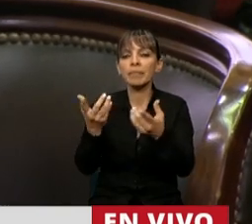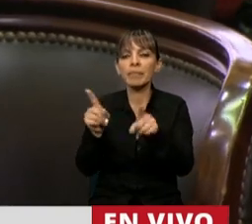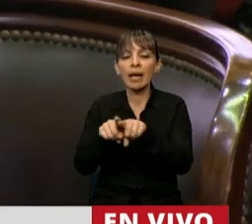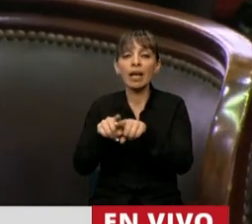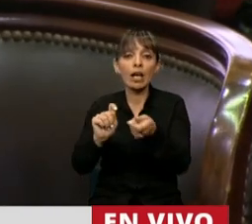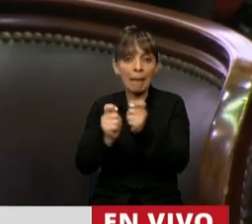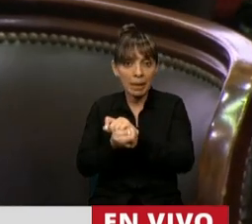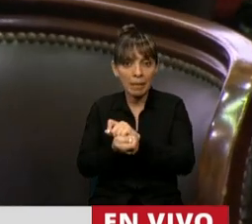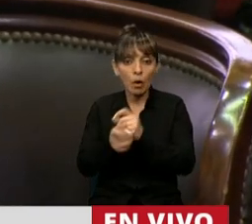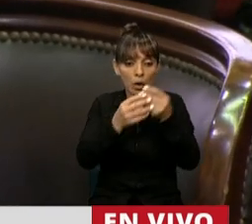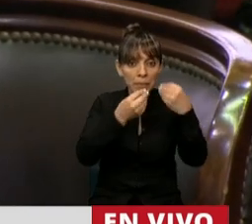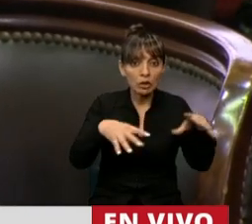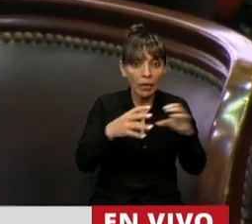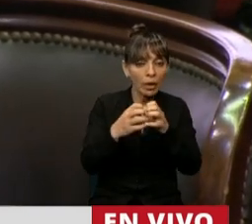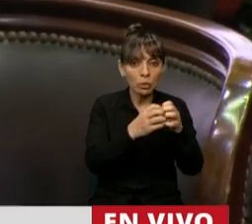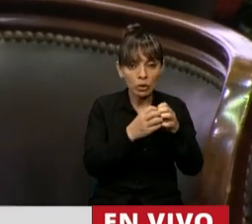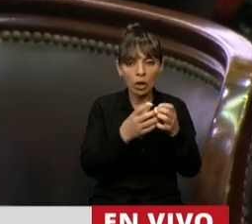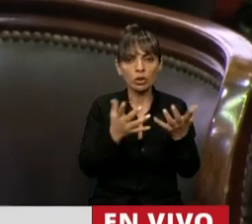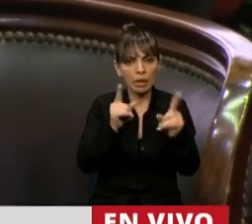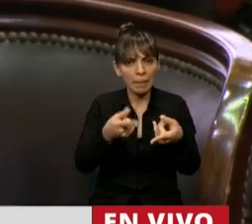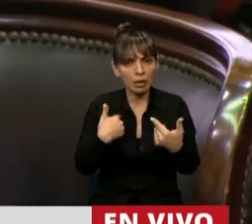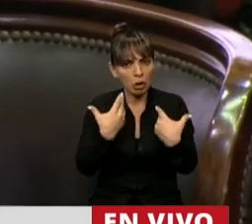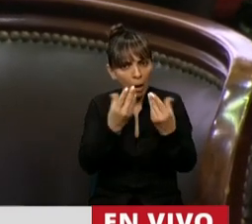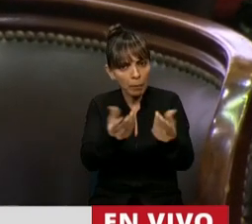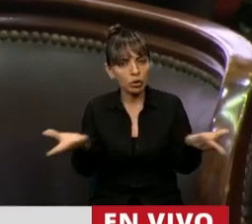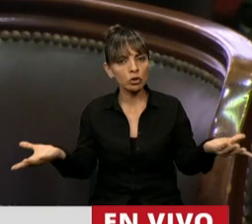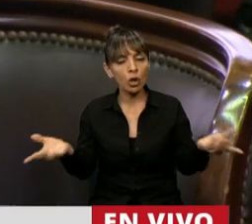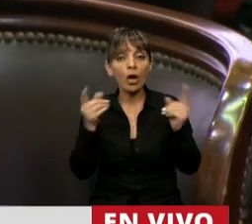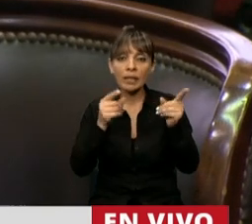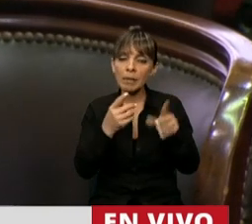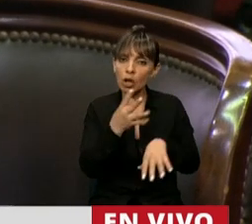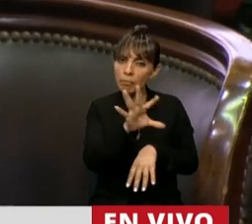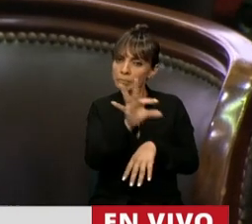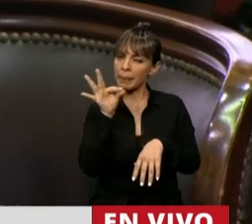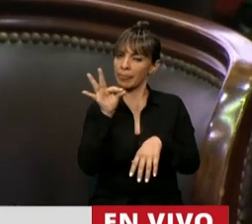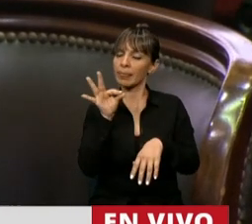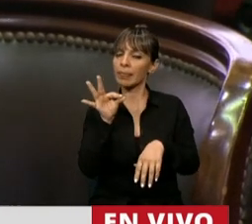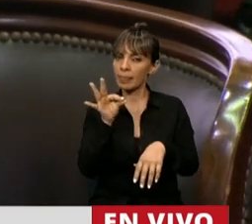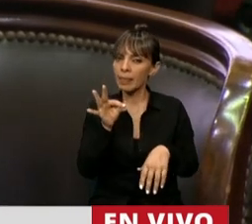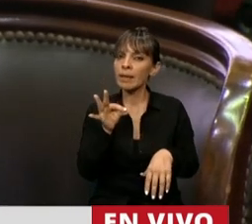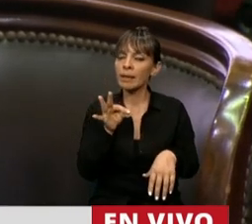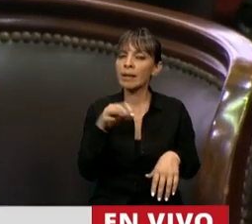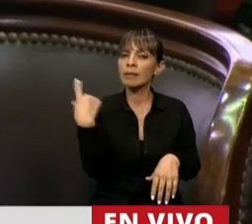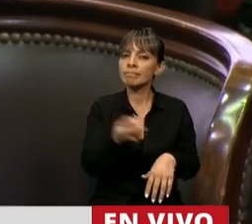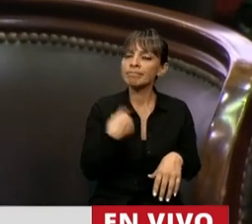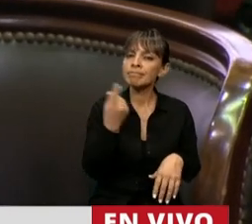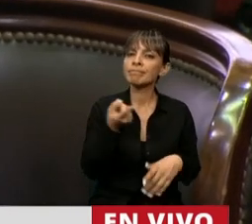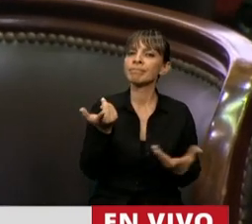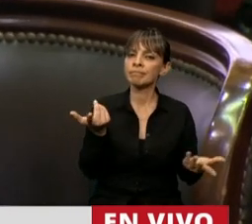esta discusión. Y voy a rescatar y poner en valor también, presidente, que